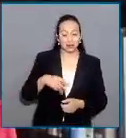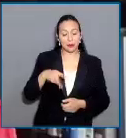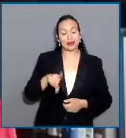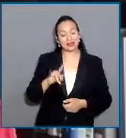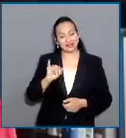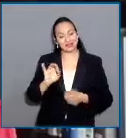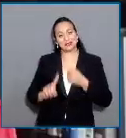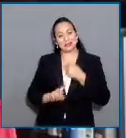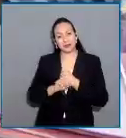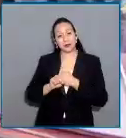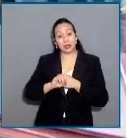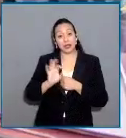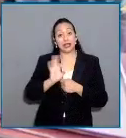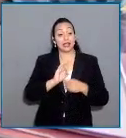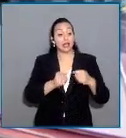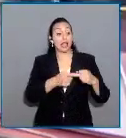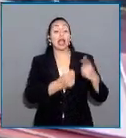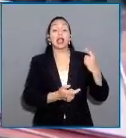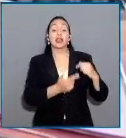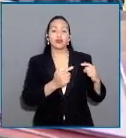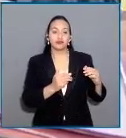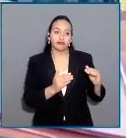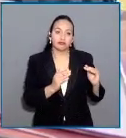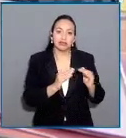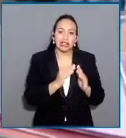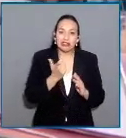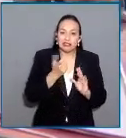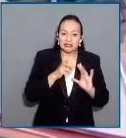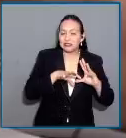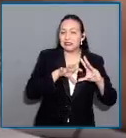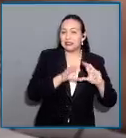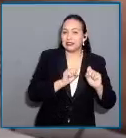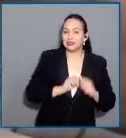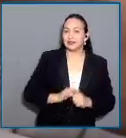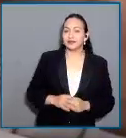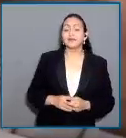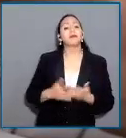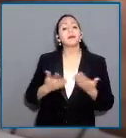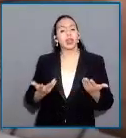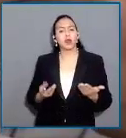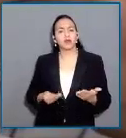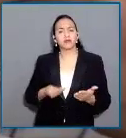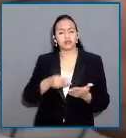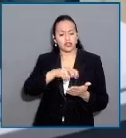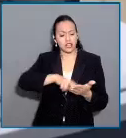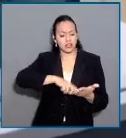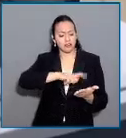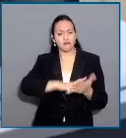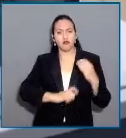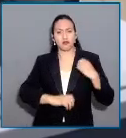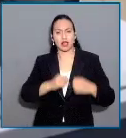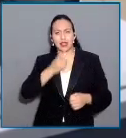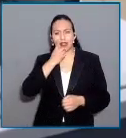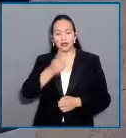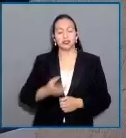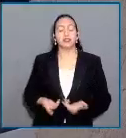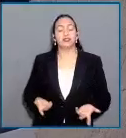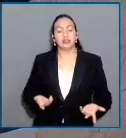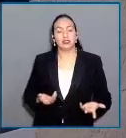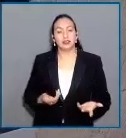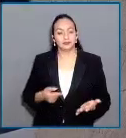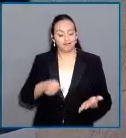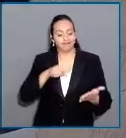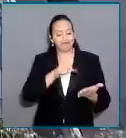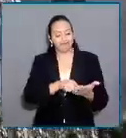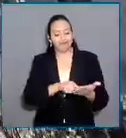de menores ingresos. En cuanto a la implementación de la reforma judicial, señaló que la certeza jurídica es un factor de suma